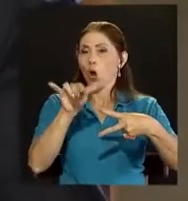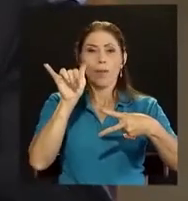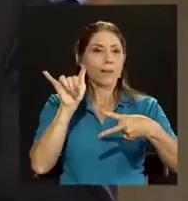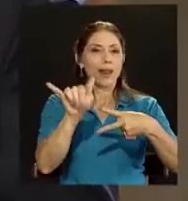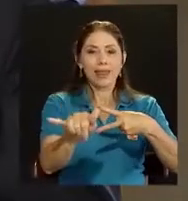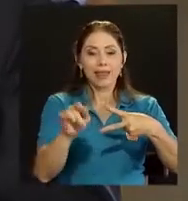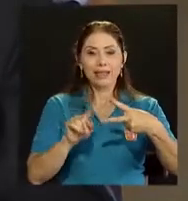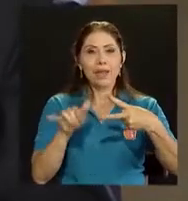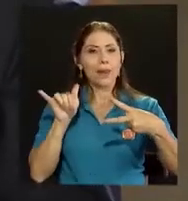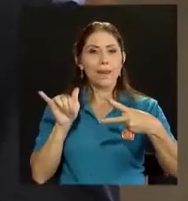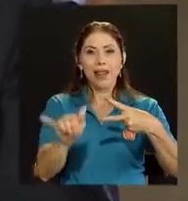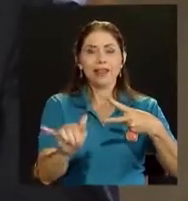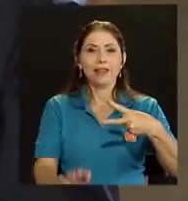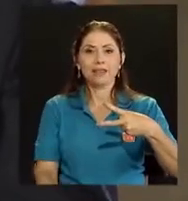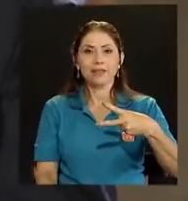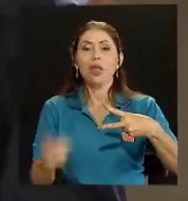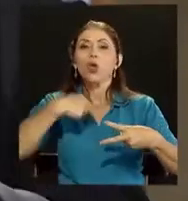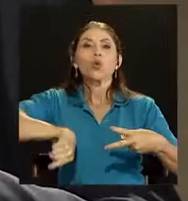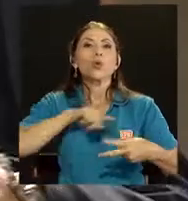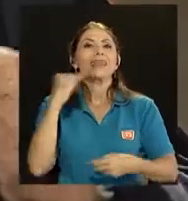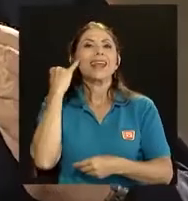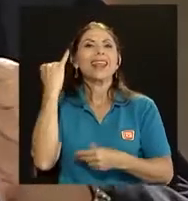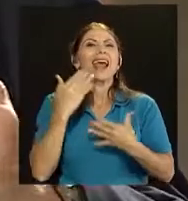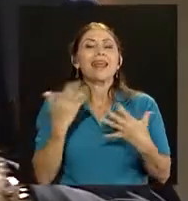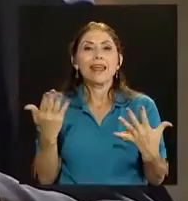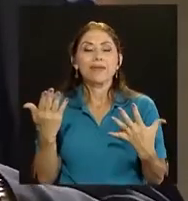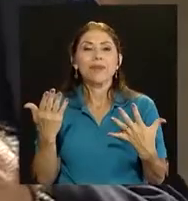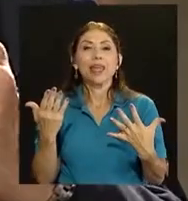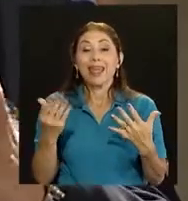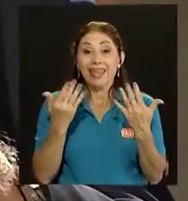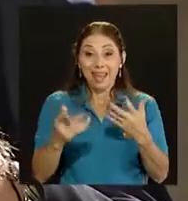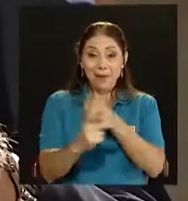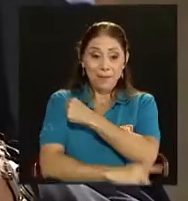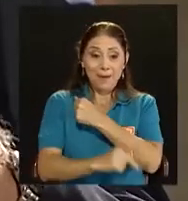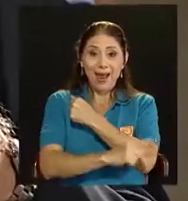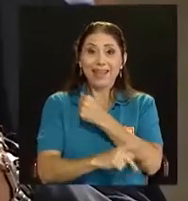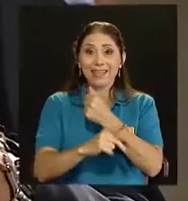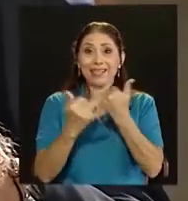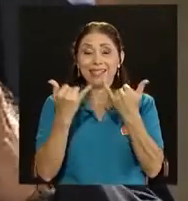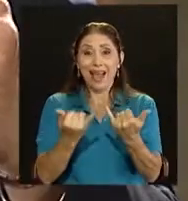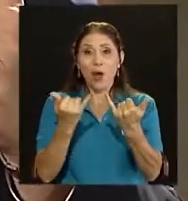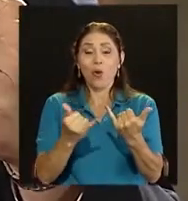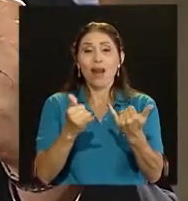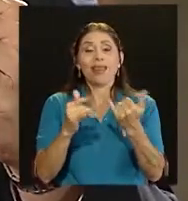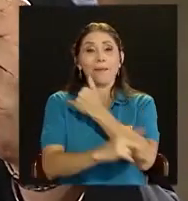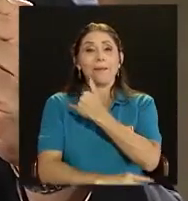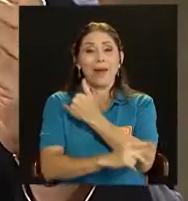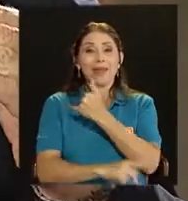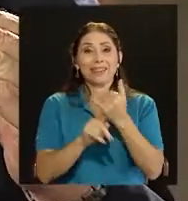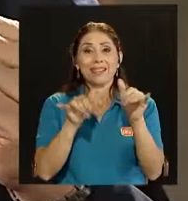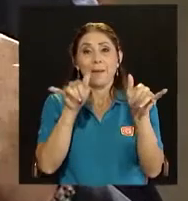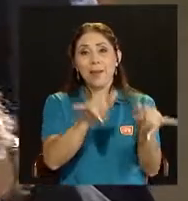permanentes. Ah, y claro, los dos. Nuestra idea es de expandir el número de asientos en la categoría de